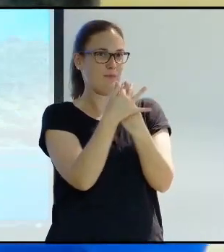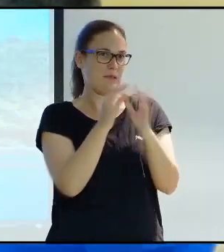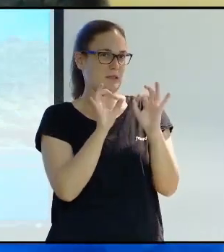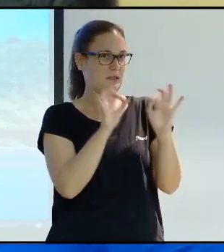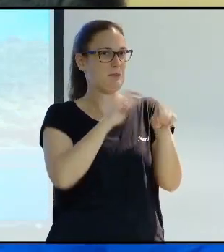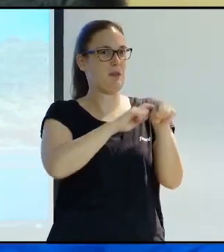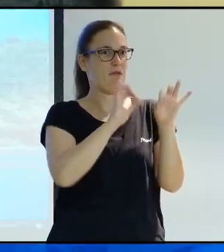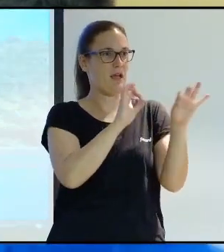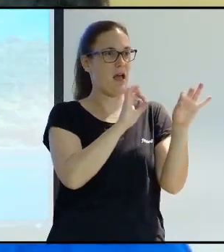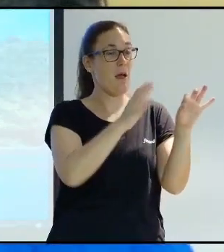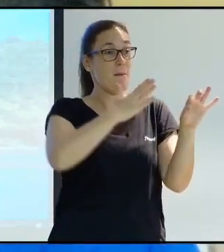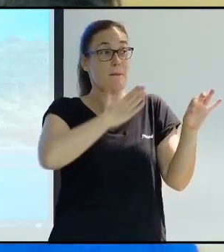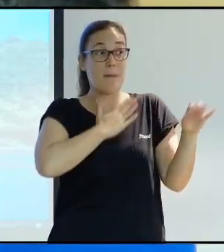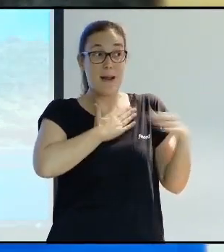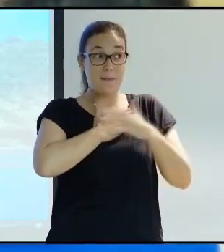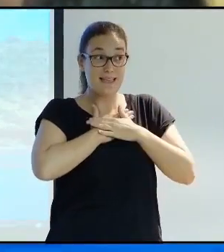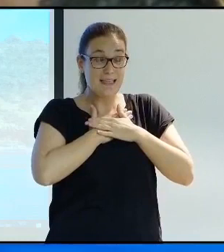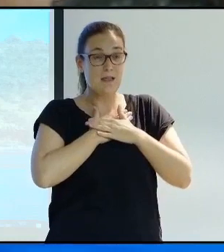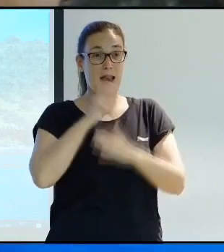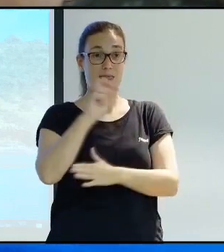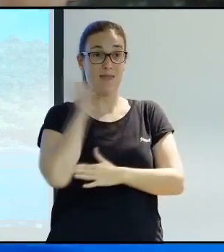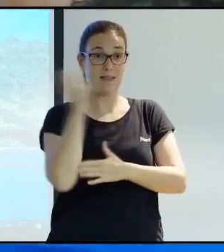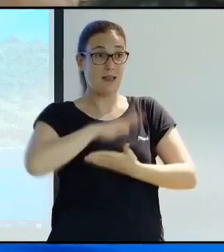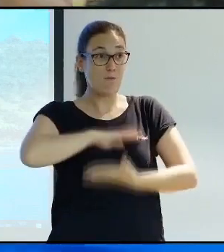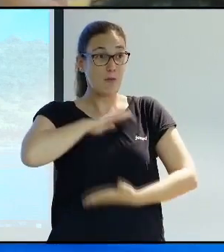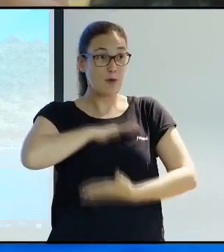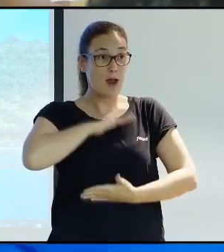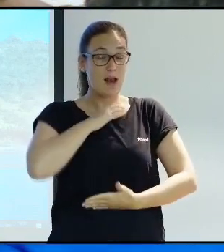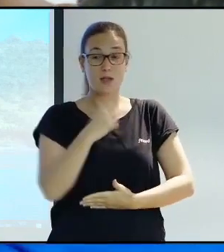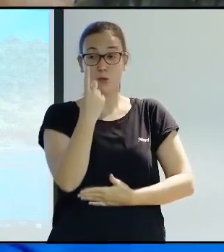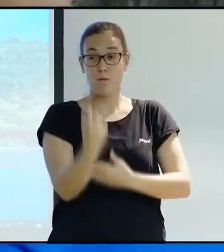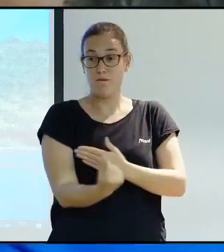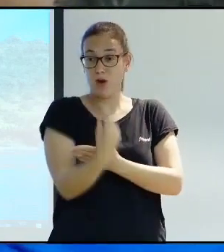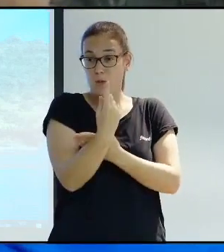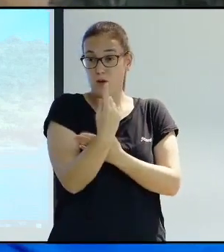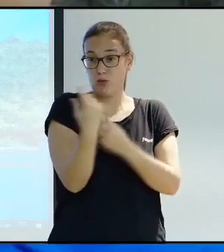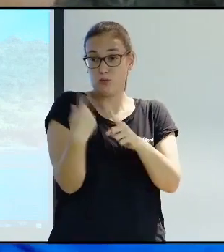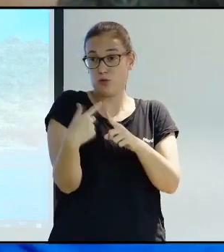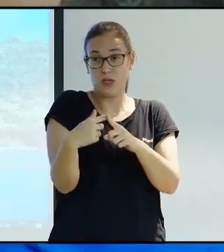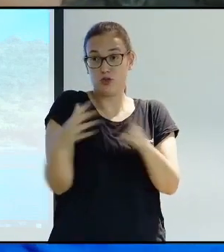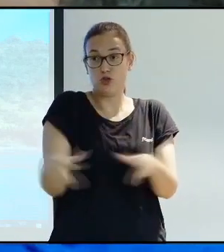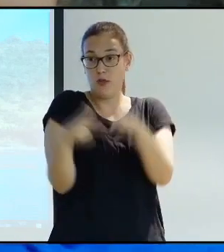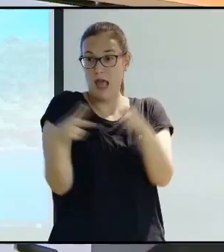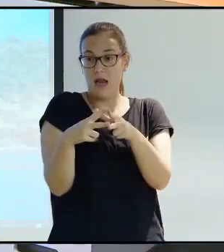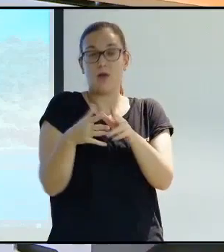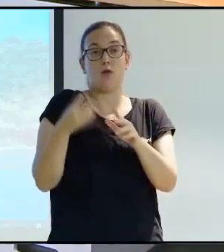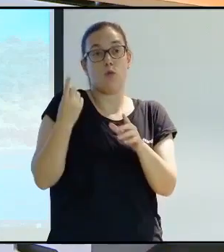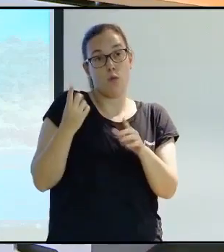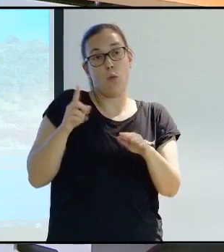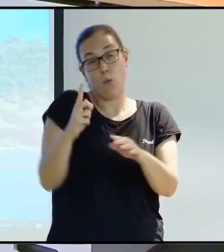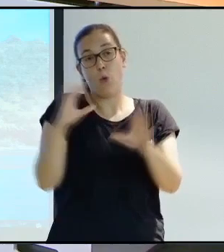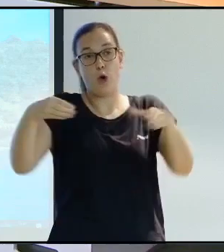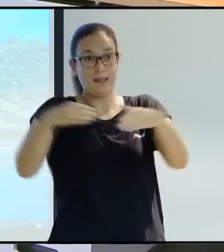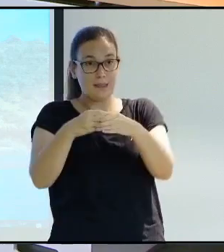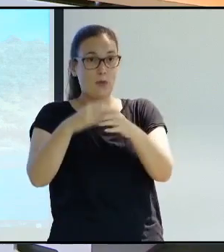la diversidad funcional es un fenómeno social, es decir, abarca a un colectivo y a unos determinados contextos. Uno de